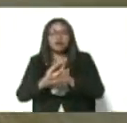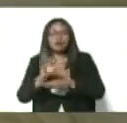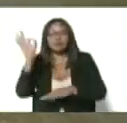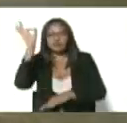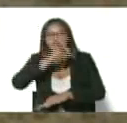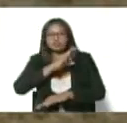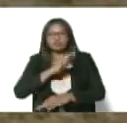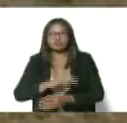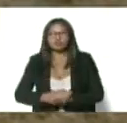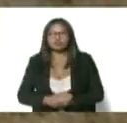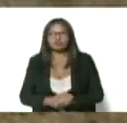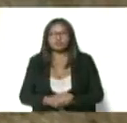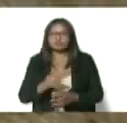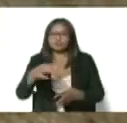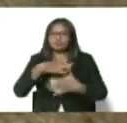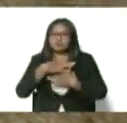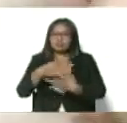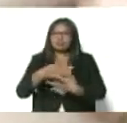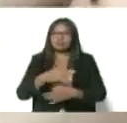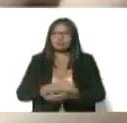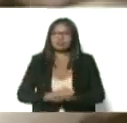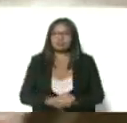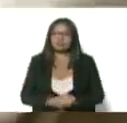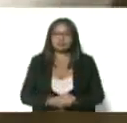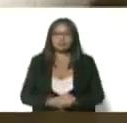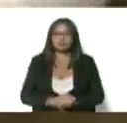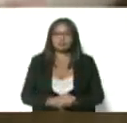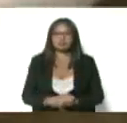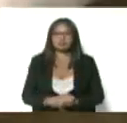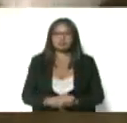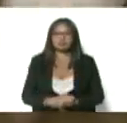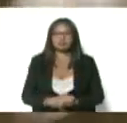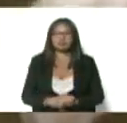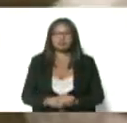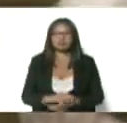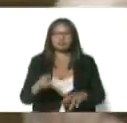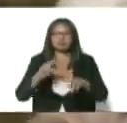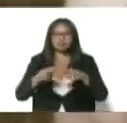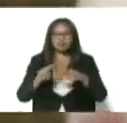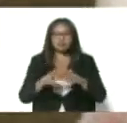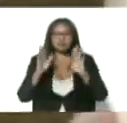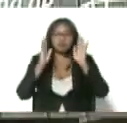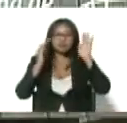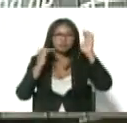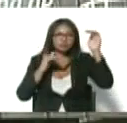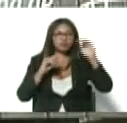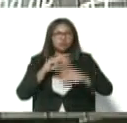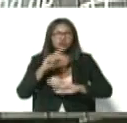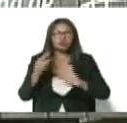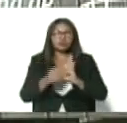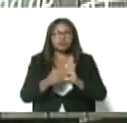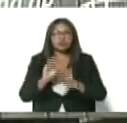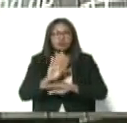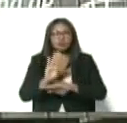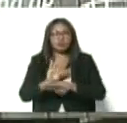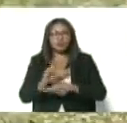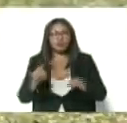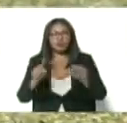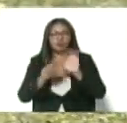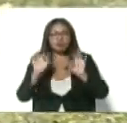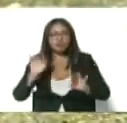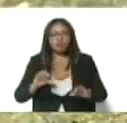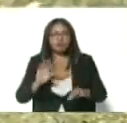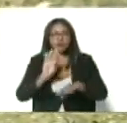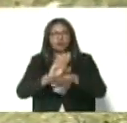es interesante y aquí está muchachos se dedican a su atención a aprender cómo se